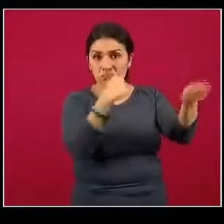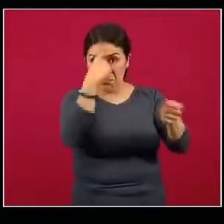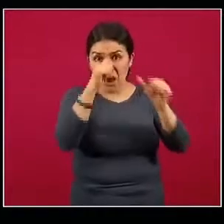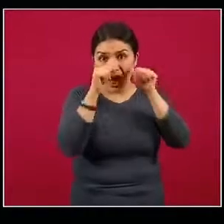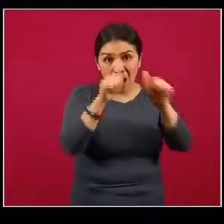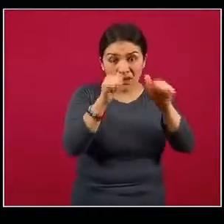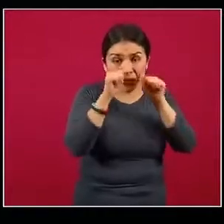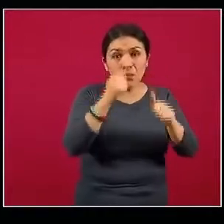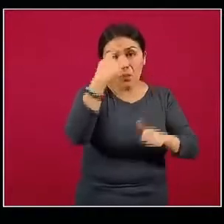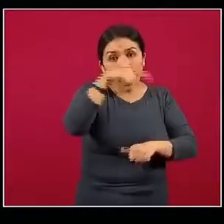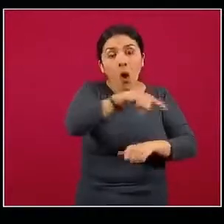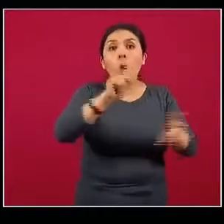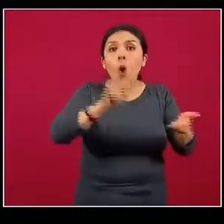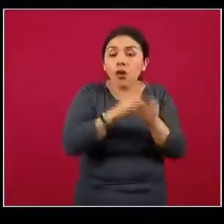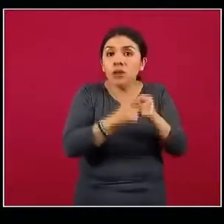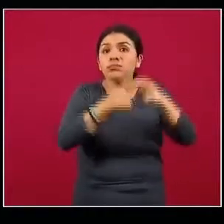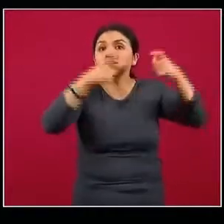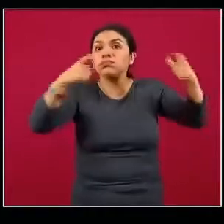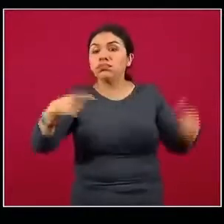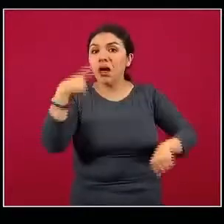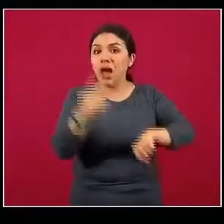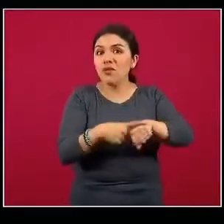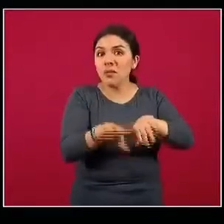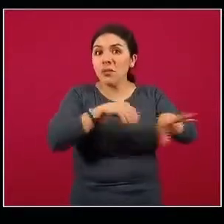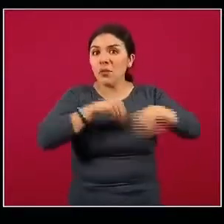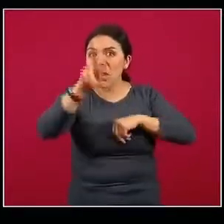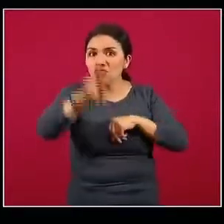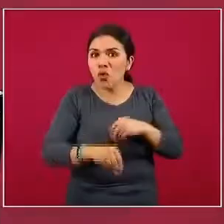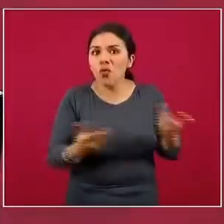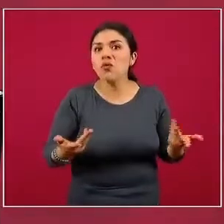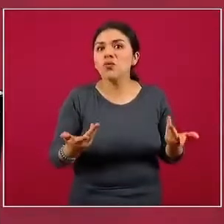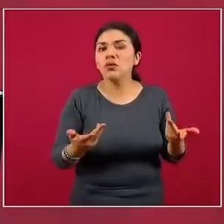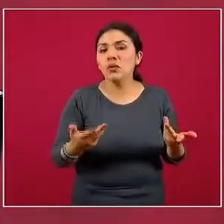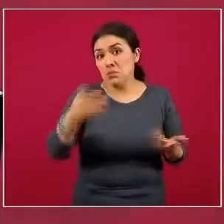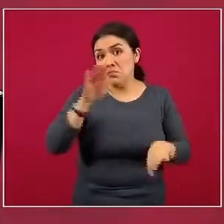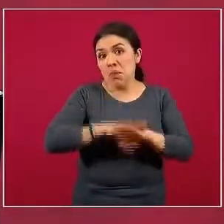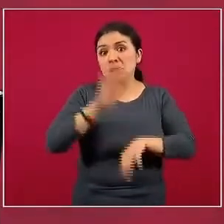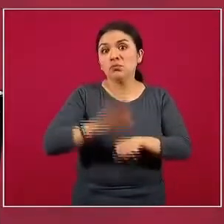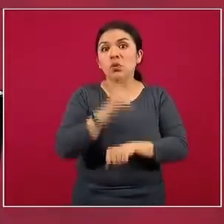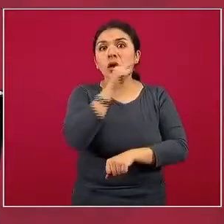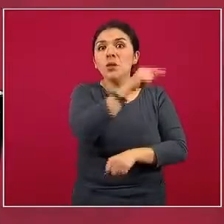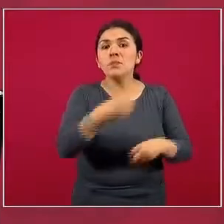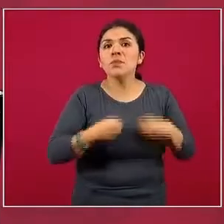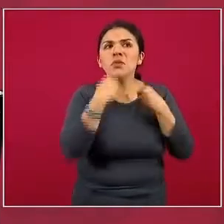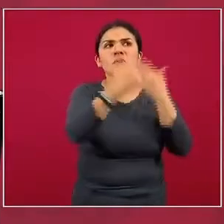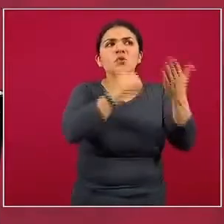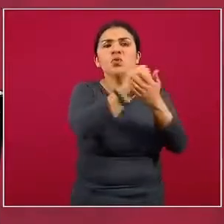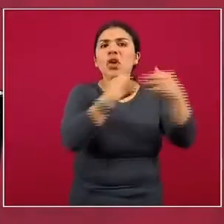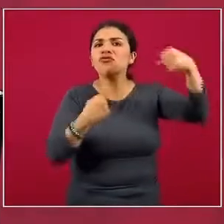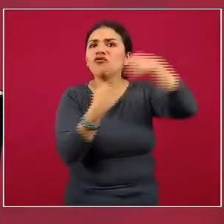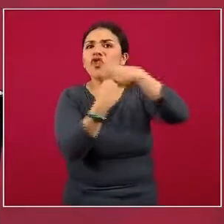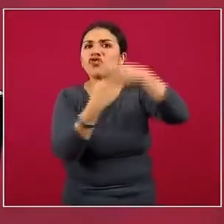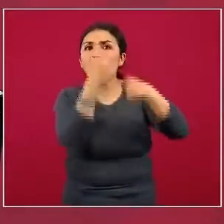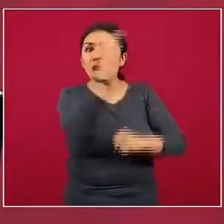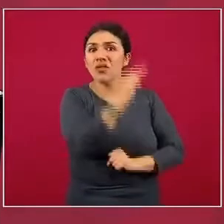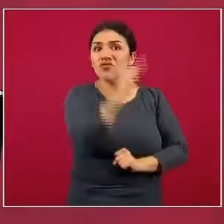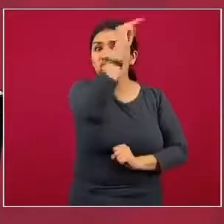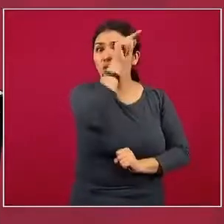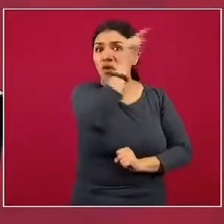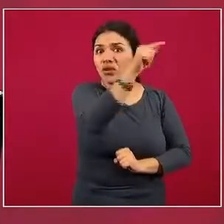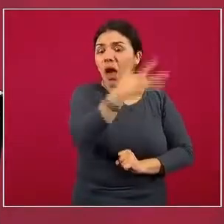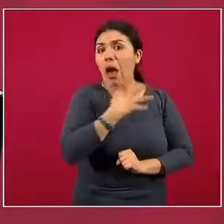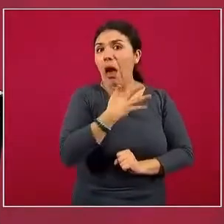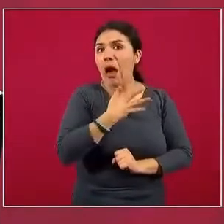haya un rebrote de casos, o más bien que no haya brotes entre estas personas, sobre todo porque viven en ciudades fronterizas al norte,